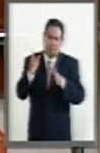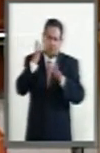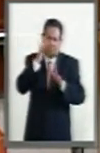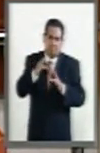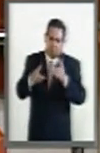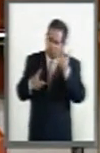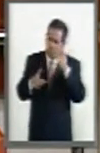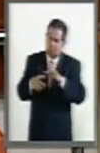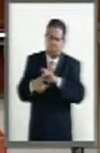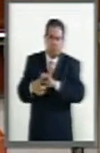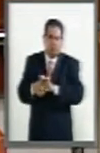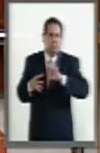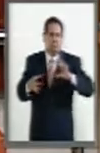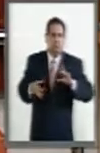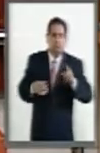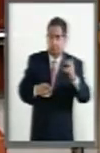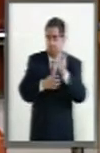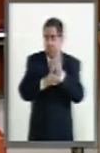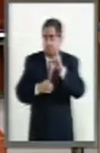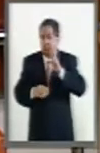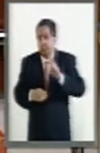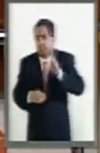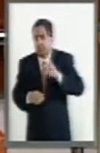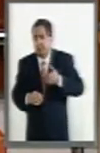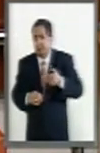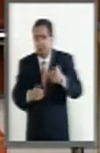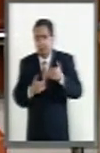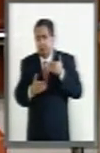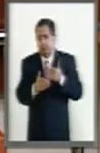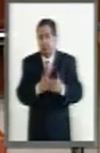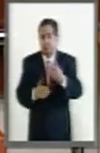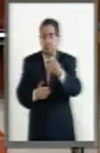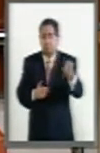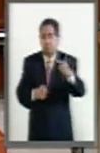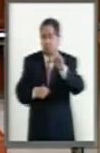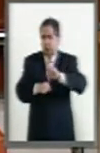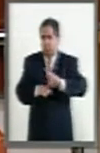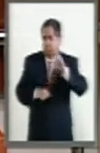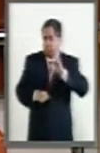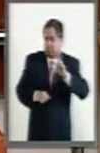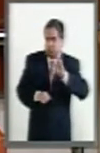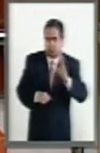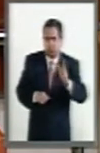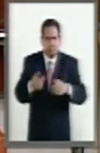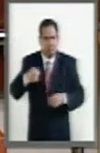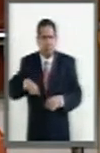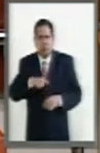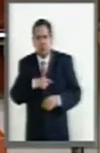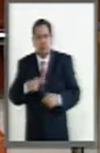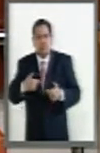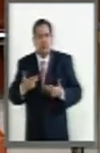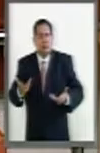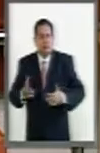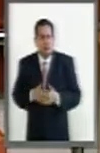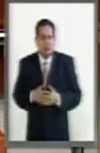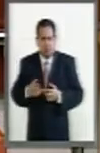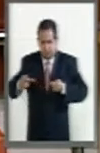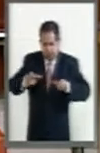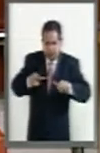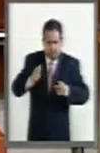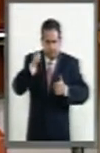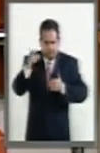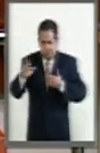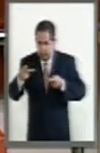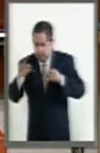del Norte. Él ya se dio su plazo 200 días y nosotros no estamos planteando,